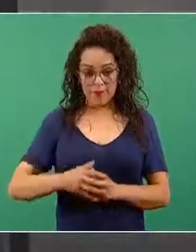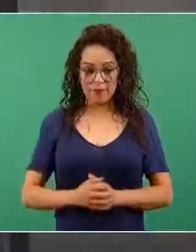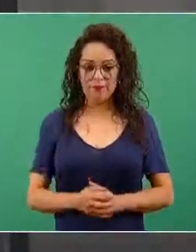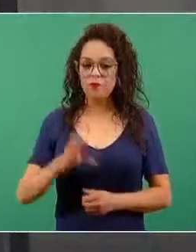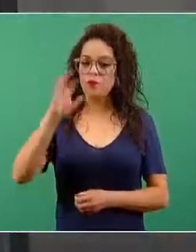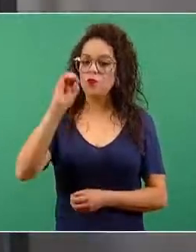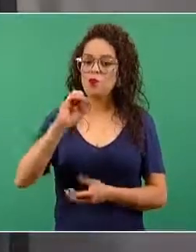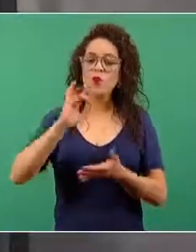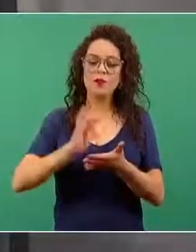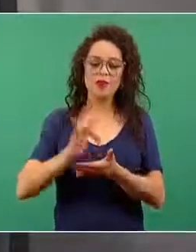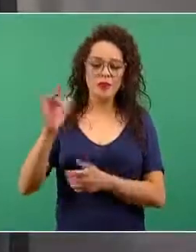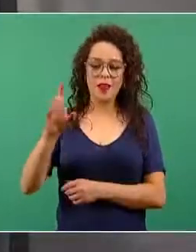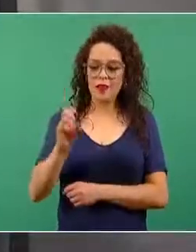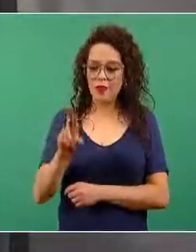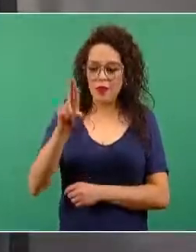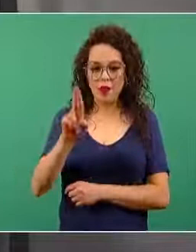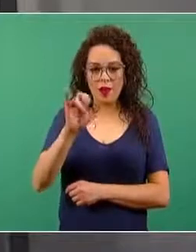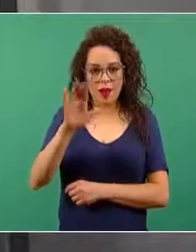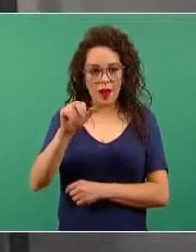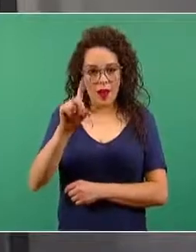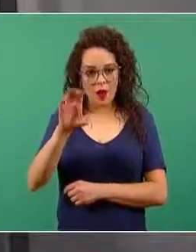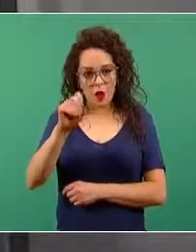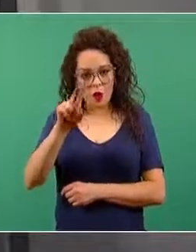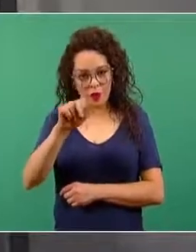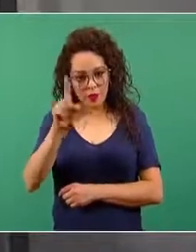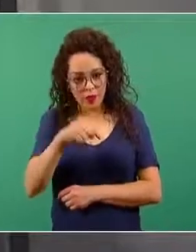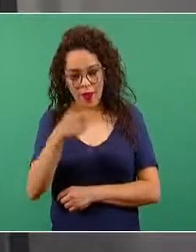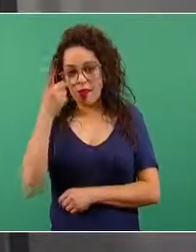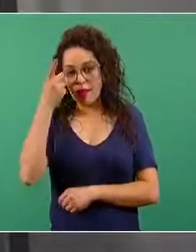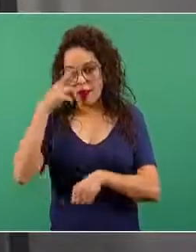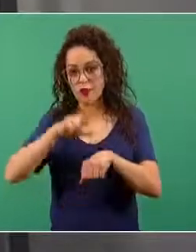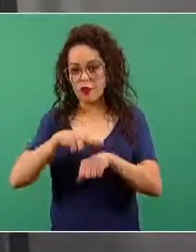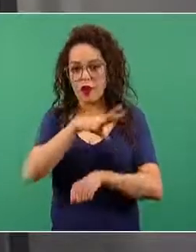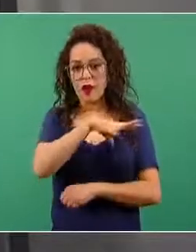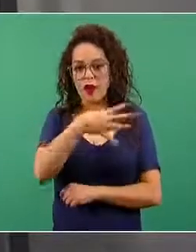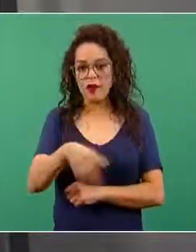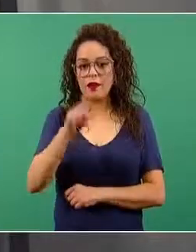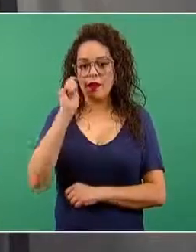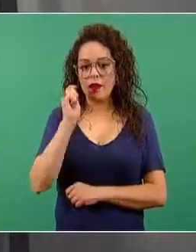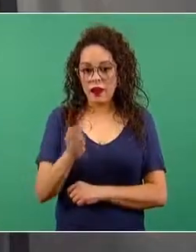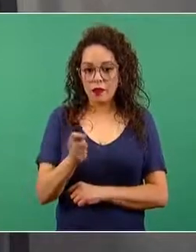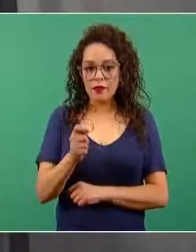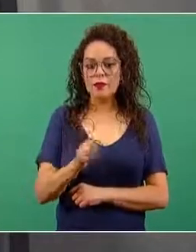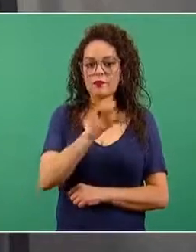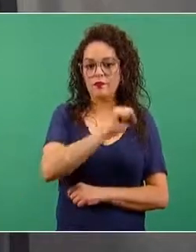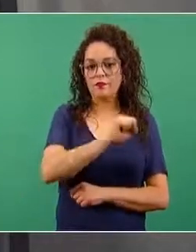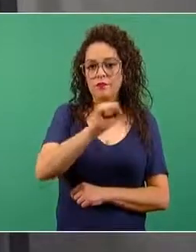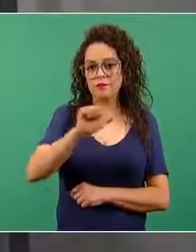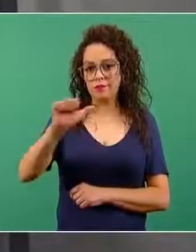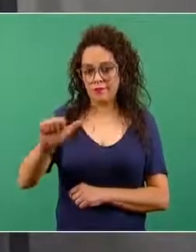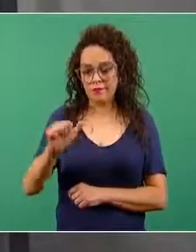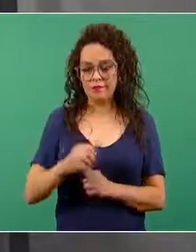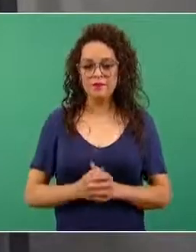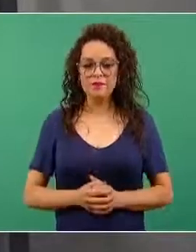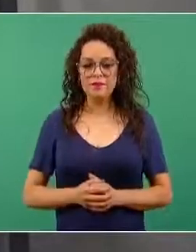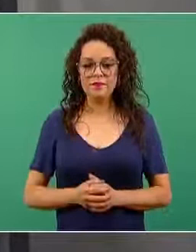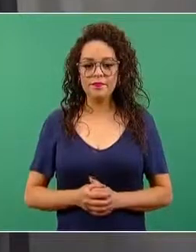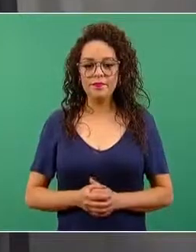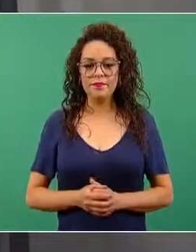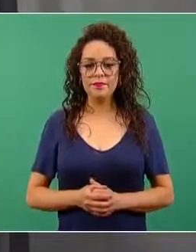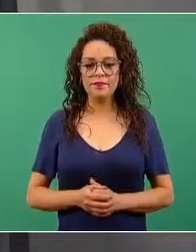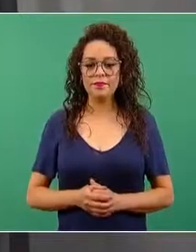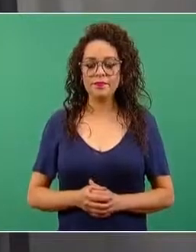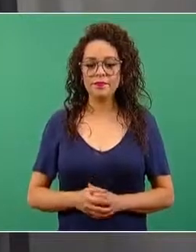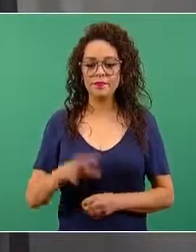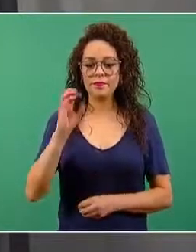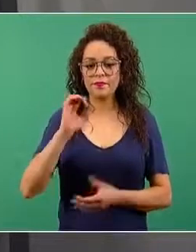doctor Ricardo Cortés, director general de Promoción de la Salud de la Secretaría de Salud. Muy buenas tardes tengan todas y todos ustedes